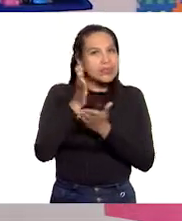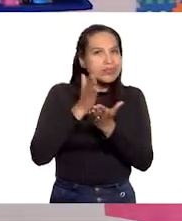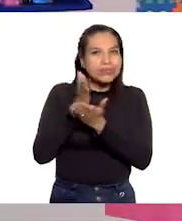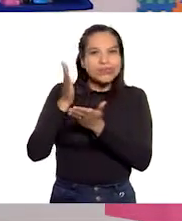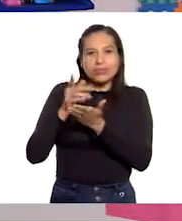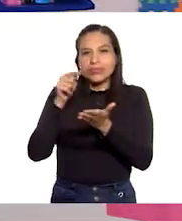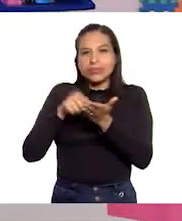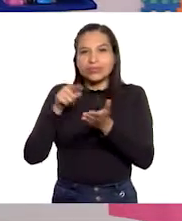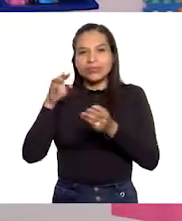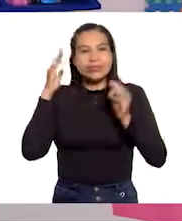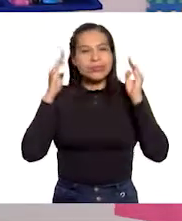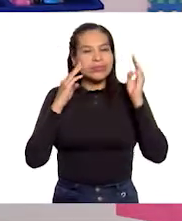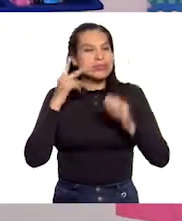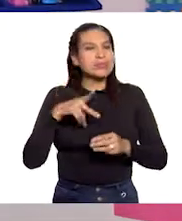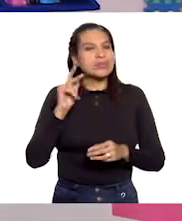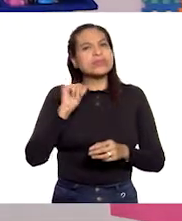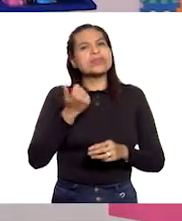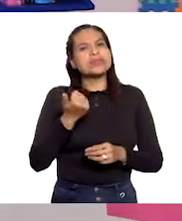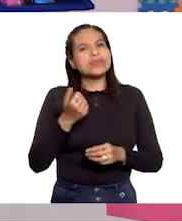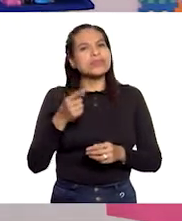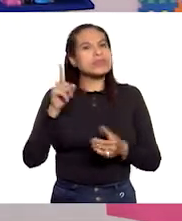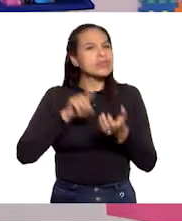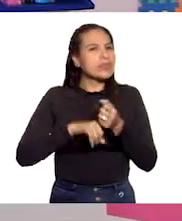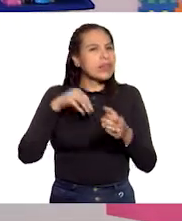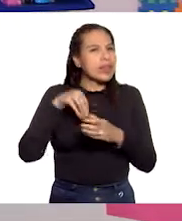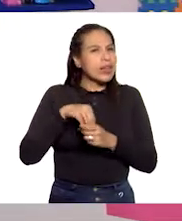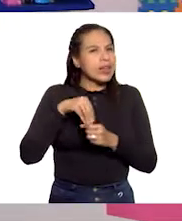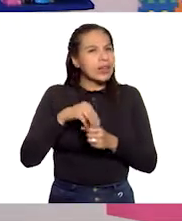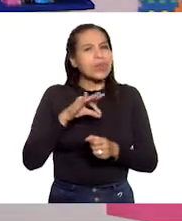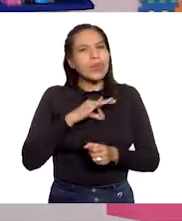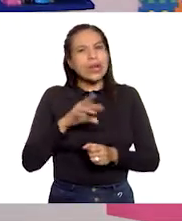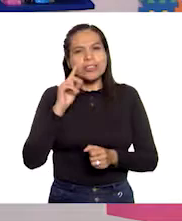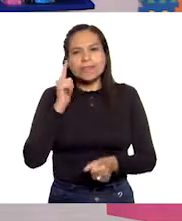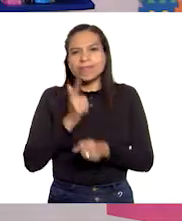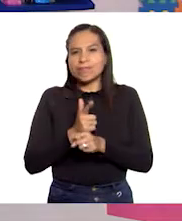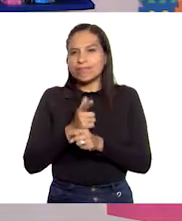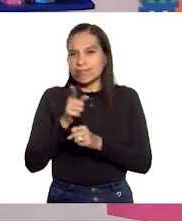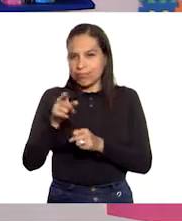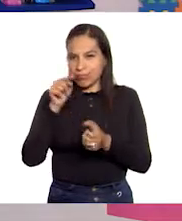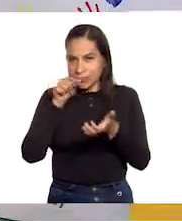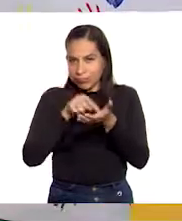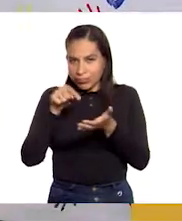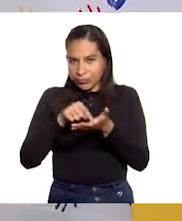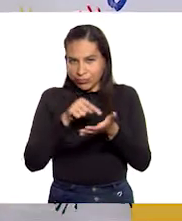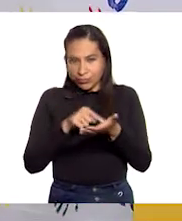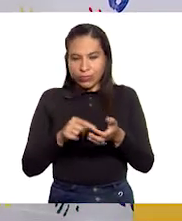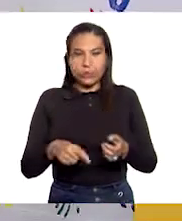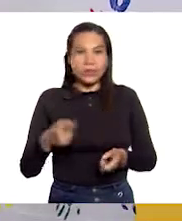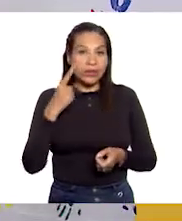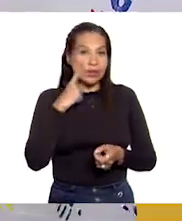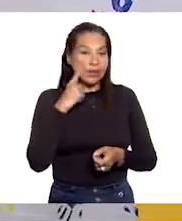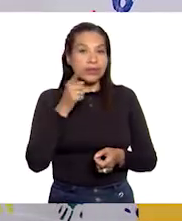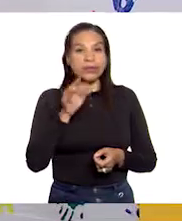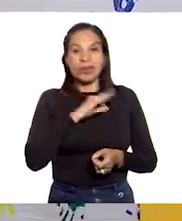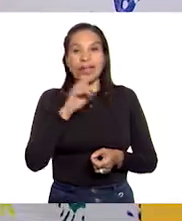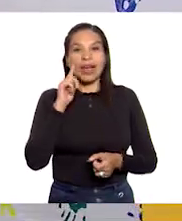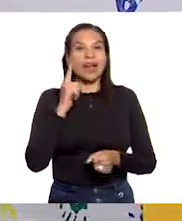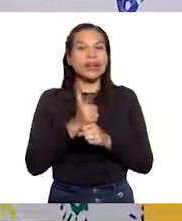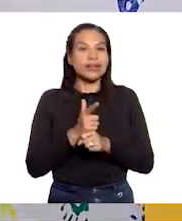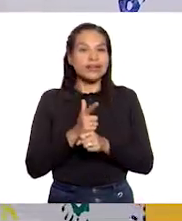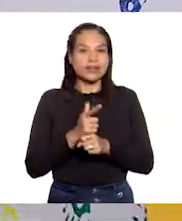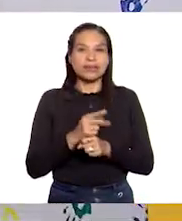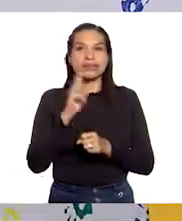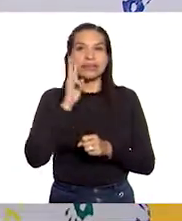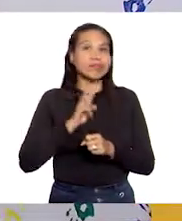ciertas partes del museo, pero ¿qué otros secretos podremos descubrir con esos botones? Pues mira, como te puedes dar cuenta,